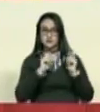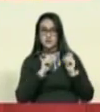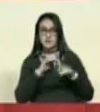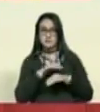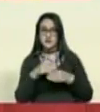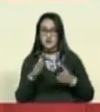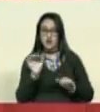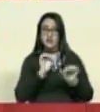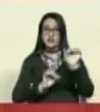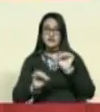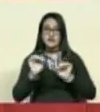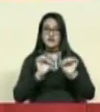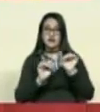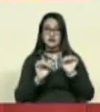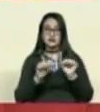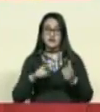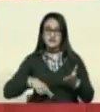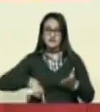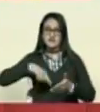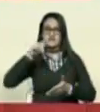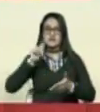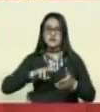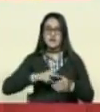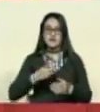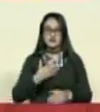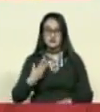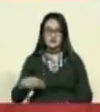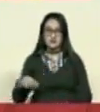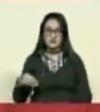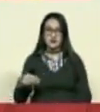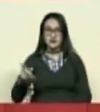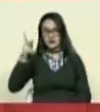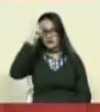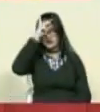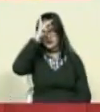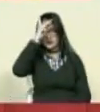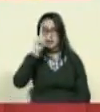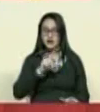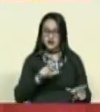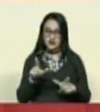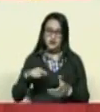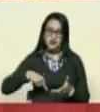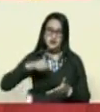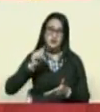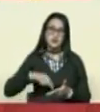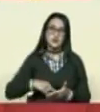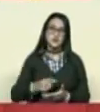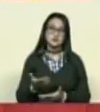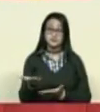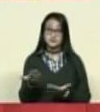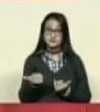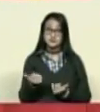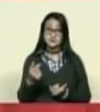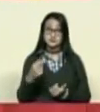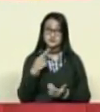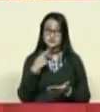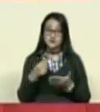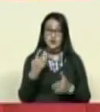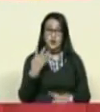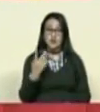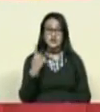la Defensa, y la firma del vicepresidente Tarek El Aissami. Aquí me están solicitando